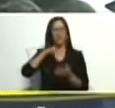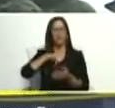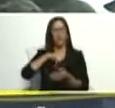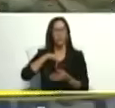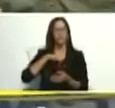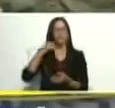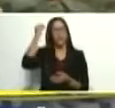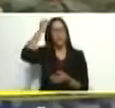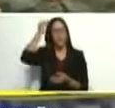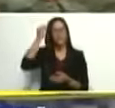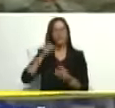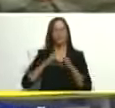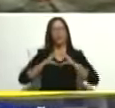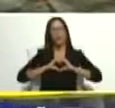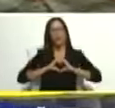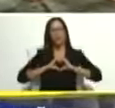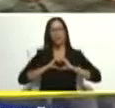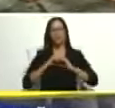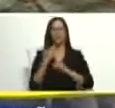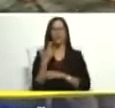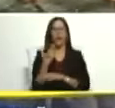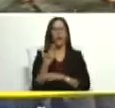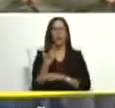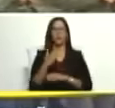corazón, en nuestras armas,